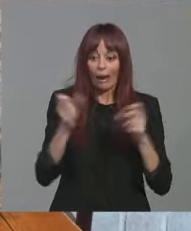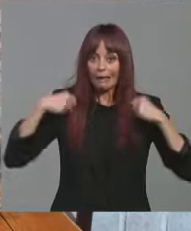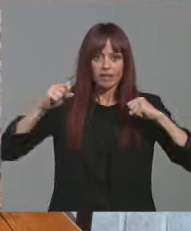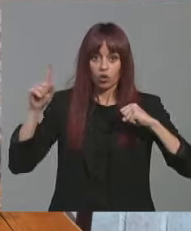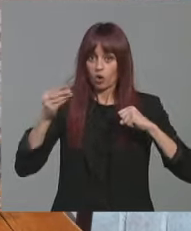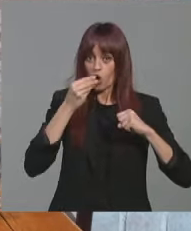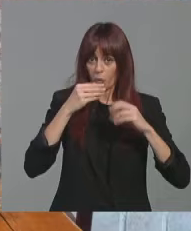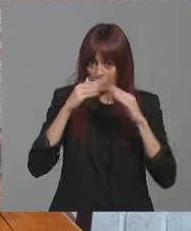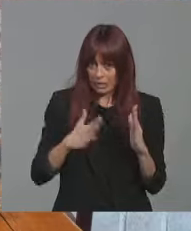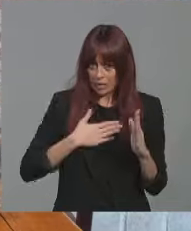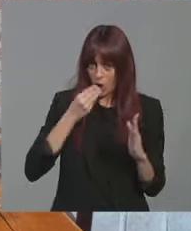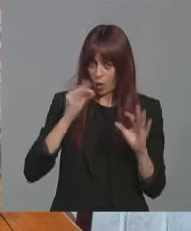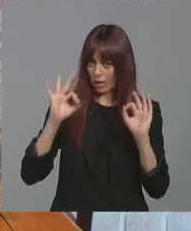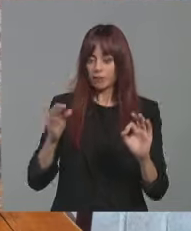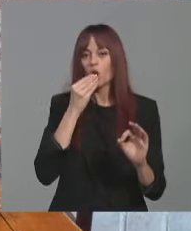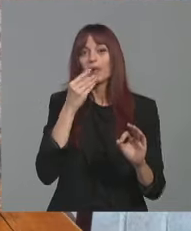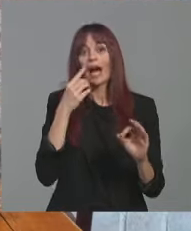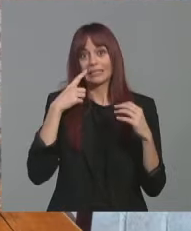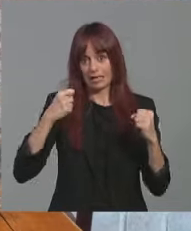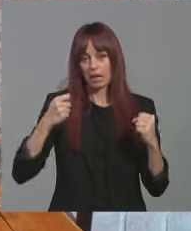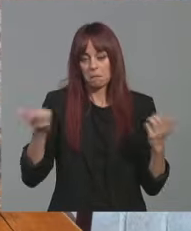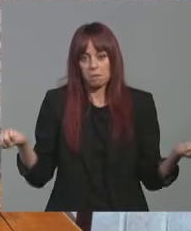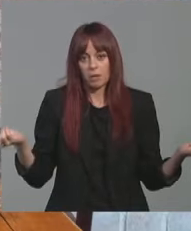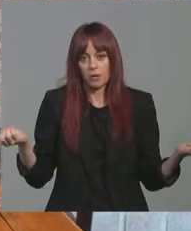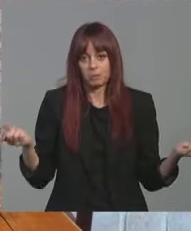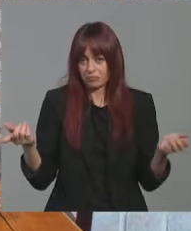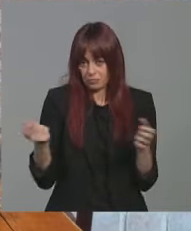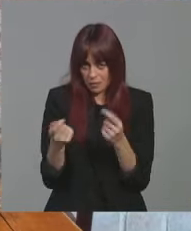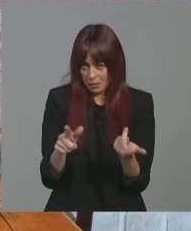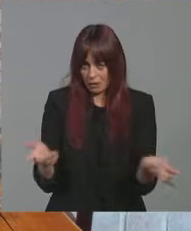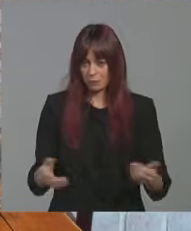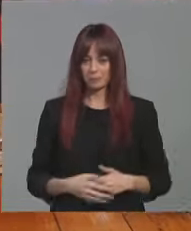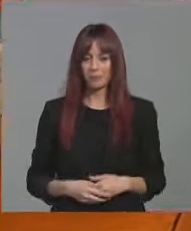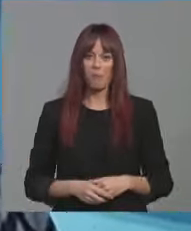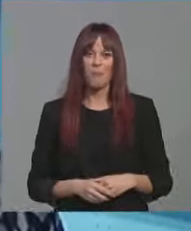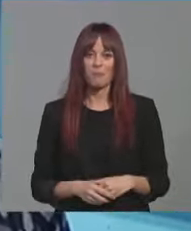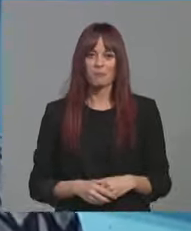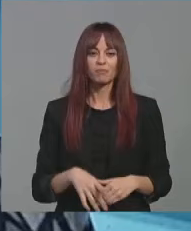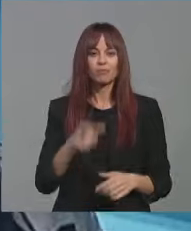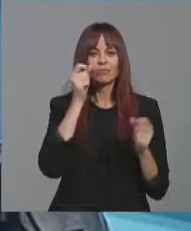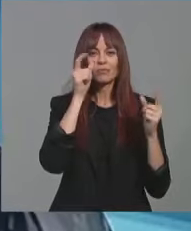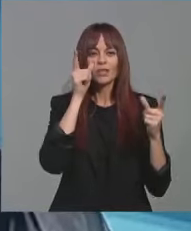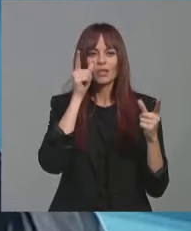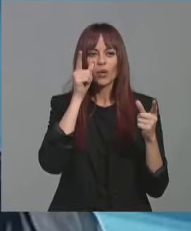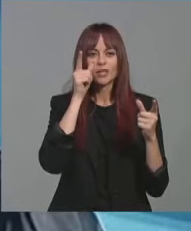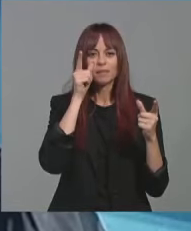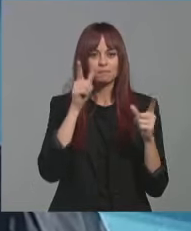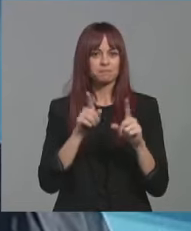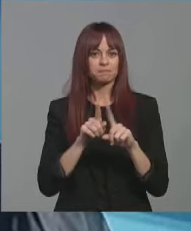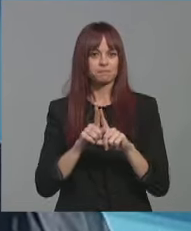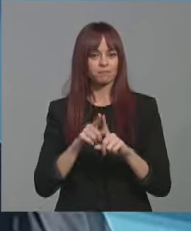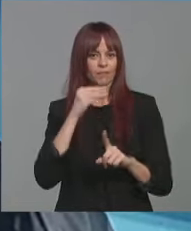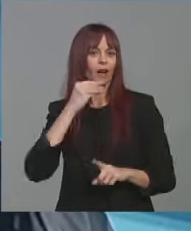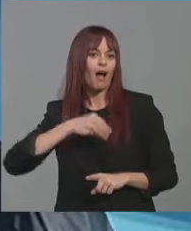de normal en casa comida sana pero por el estilo Y cuándo te diste cuenta de que tenías esa